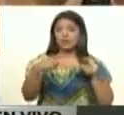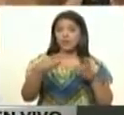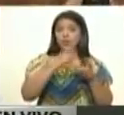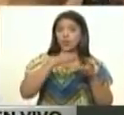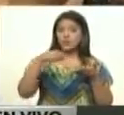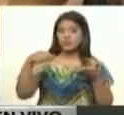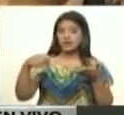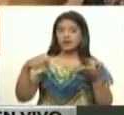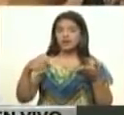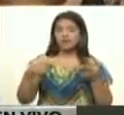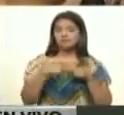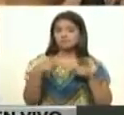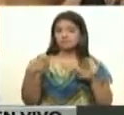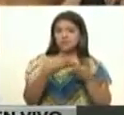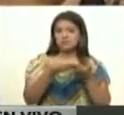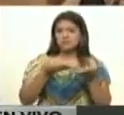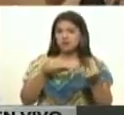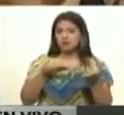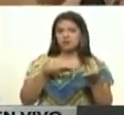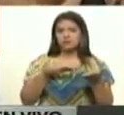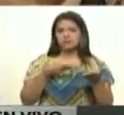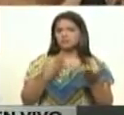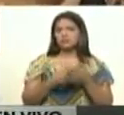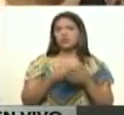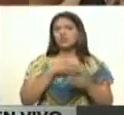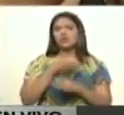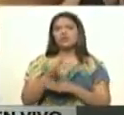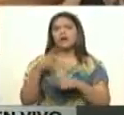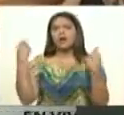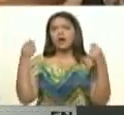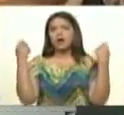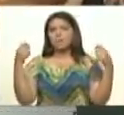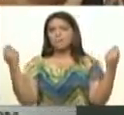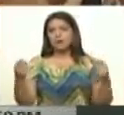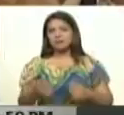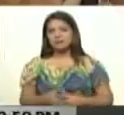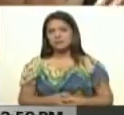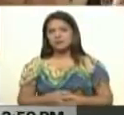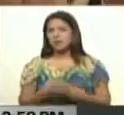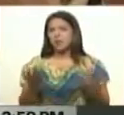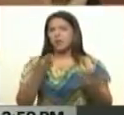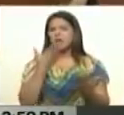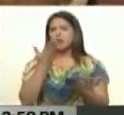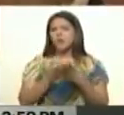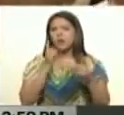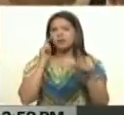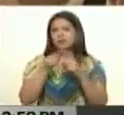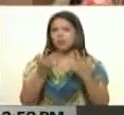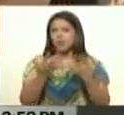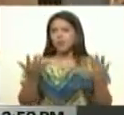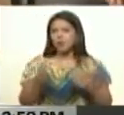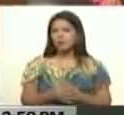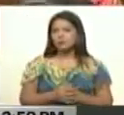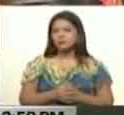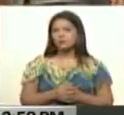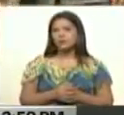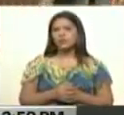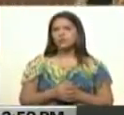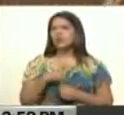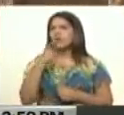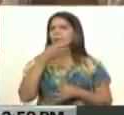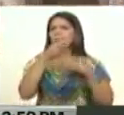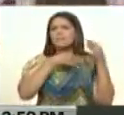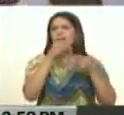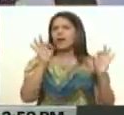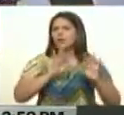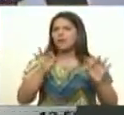derecha que no presentó durante la campaña cuál era su propósito, que no le dijeron a nadie cuál era